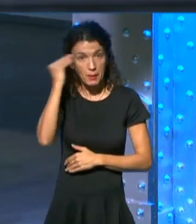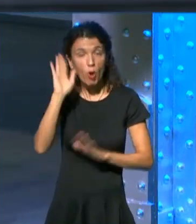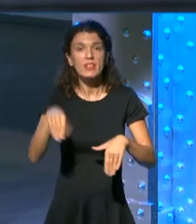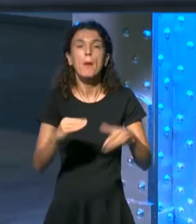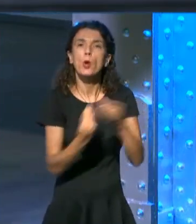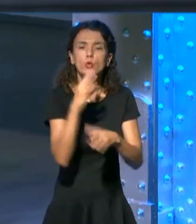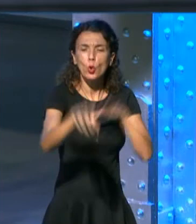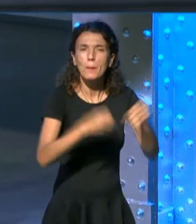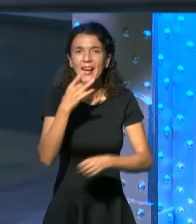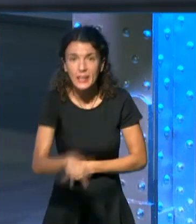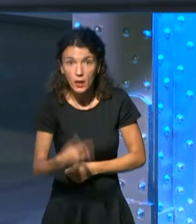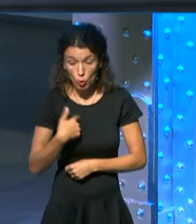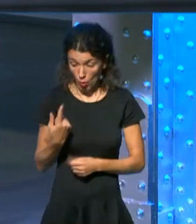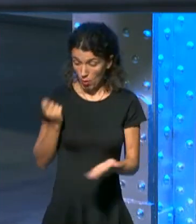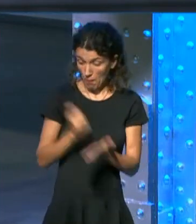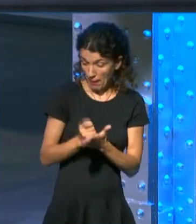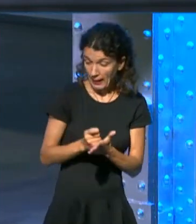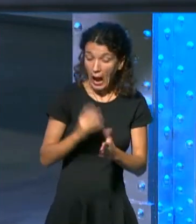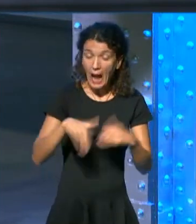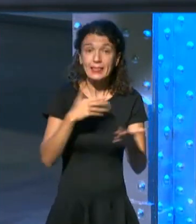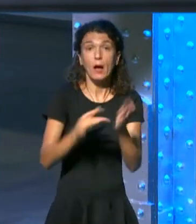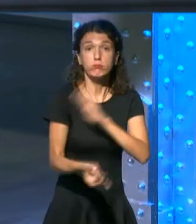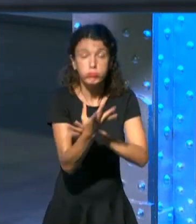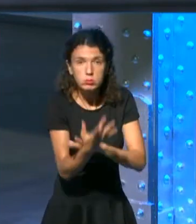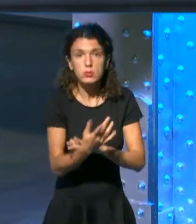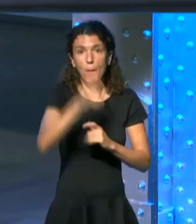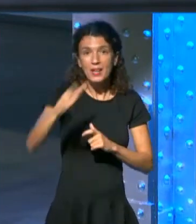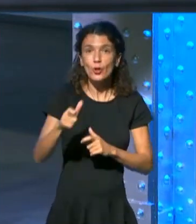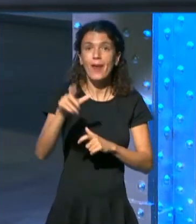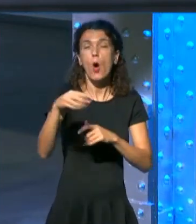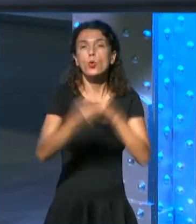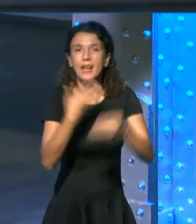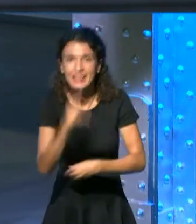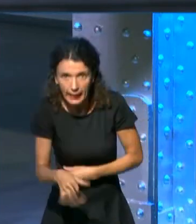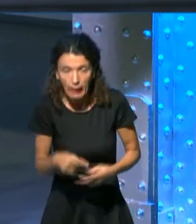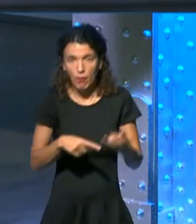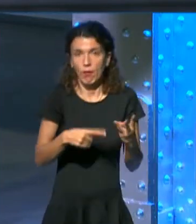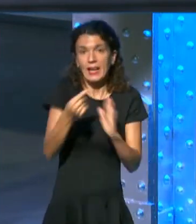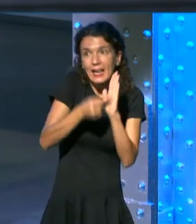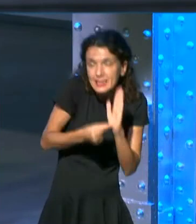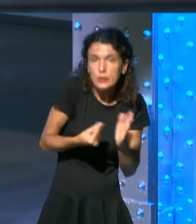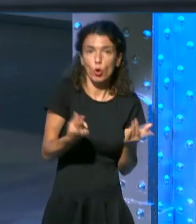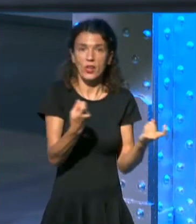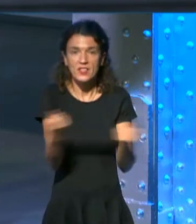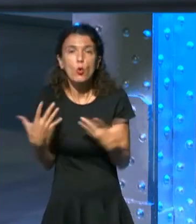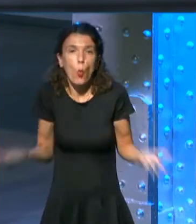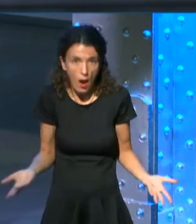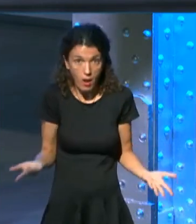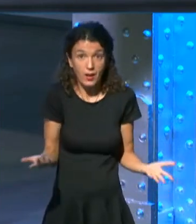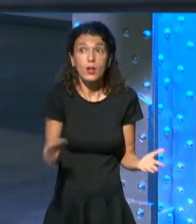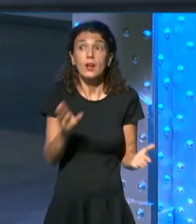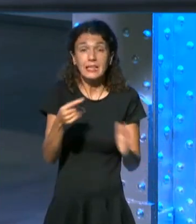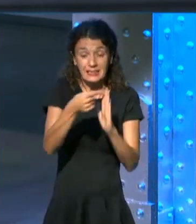producto, quién va a pagar mientras yo lo construya, cómo lo voy a hacer llegar, a quién va a llegar, quién lo va a usar, qué requisitos voy a... Y todas esas